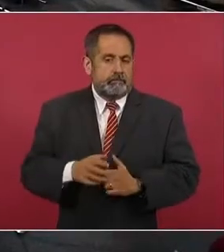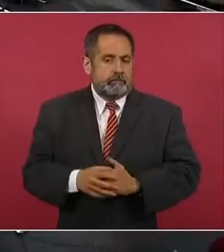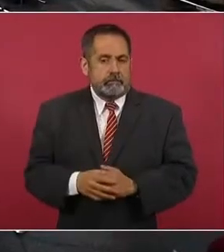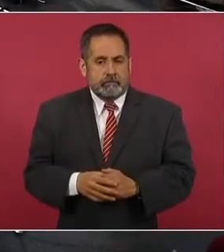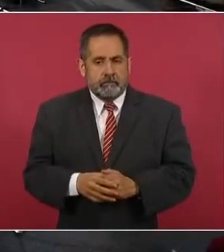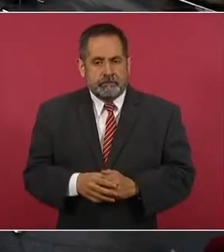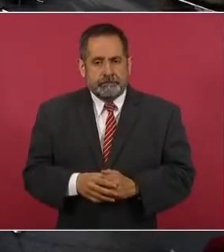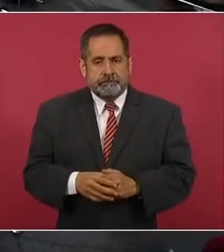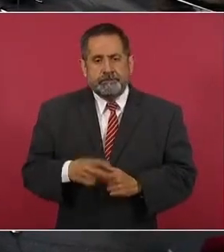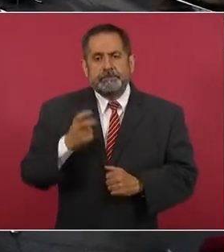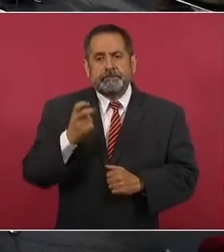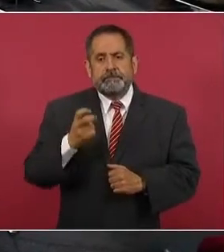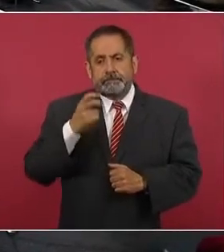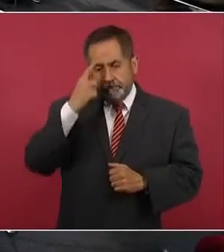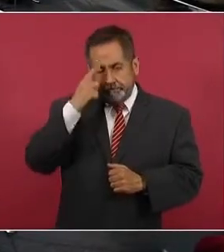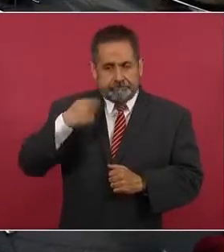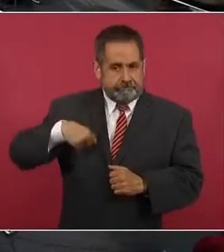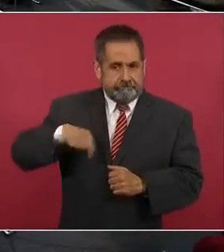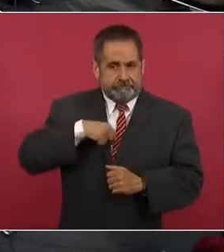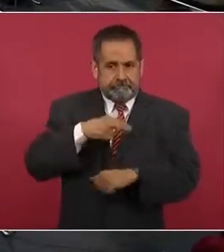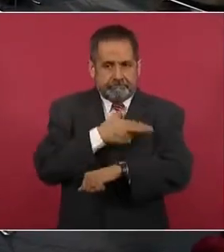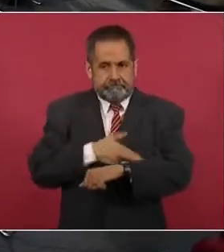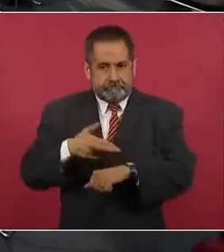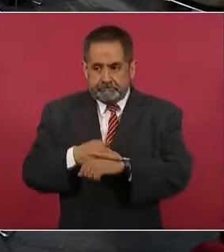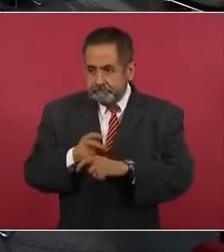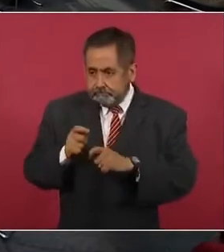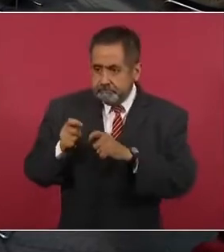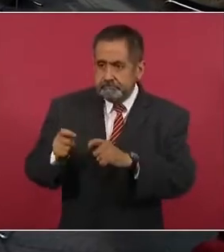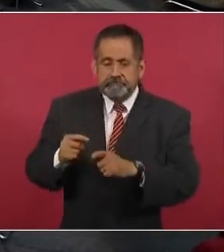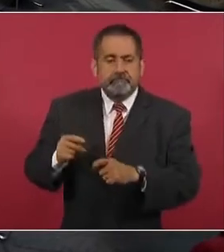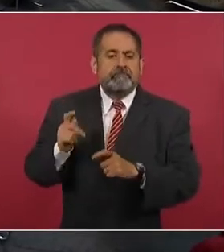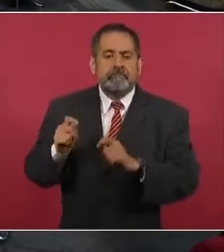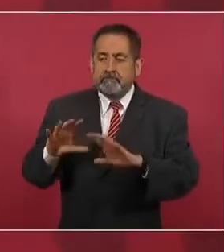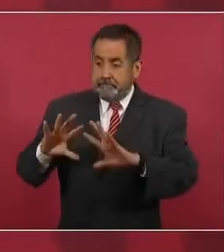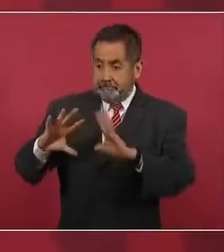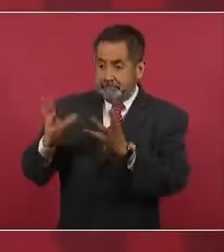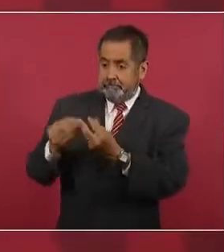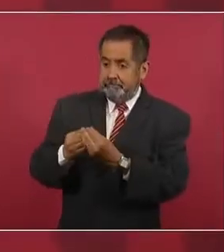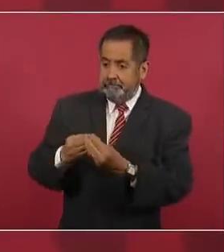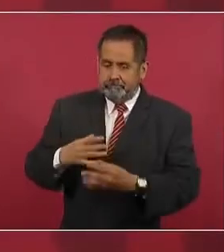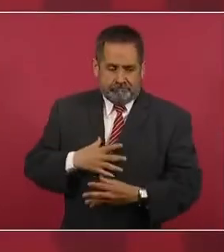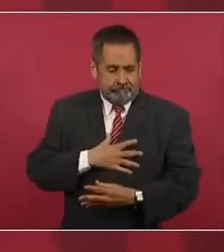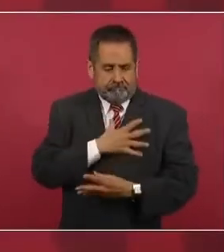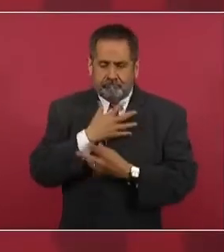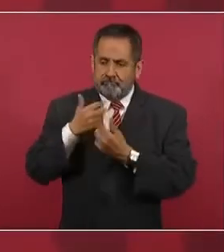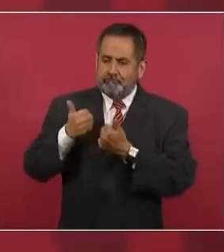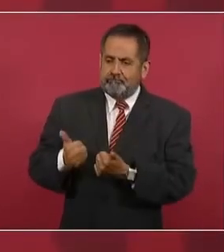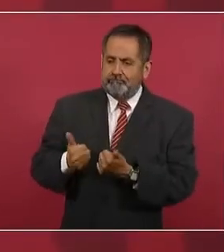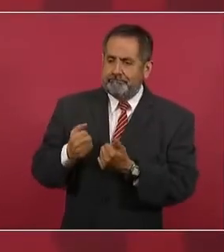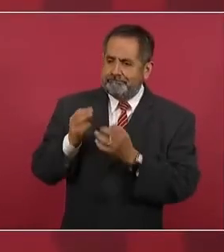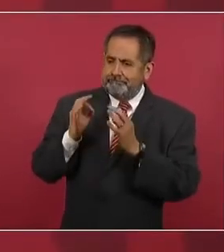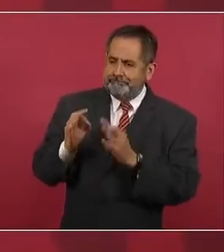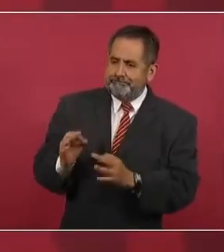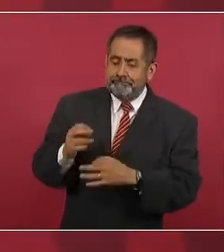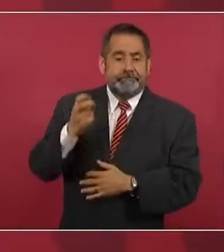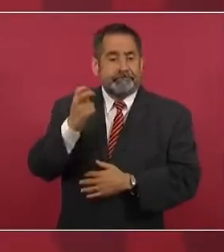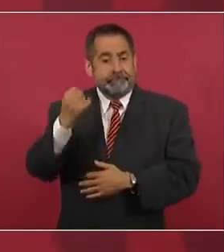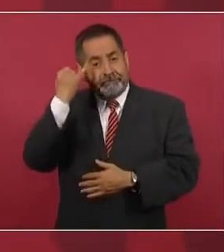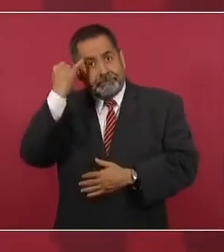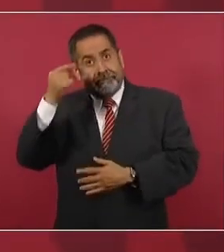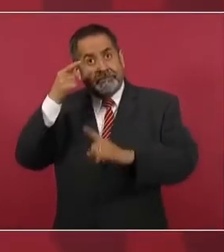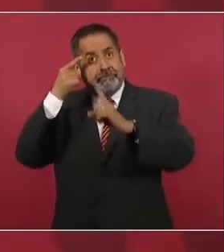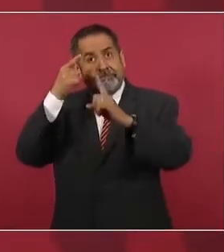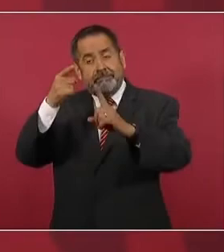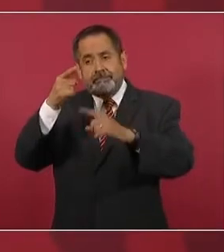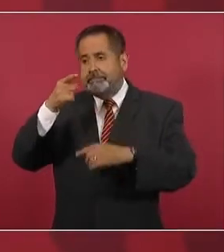conjunto para nosotros es estado de bienestar. El ideal que tenemos es que el